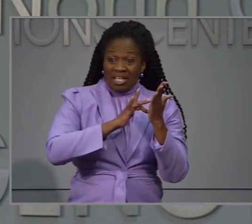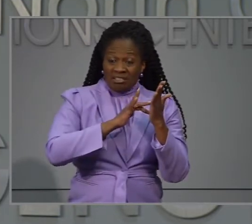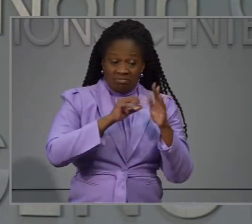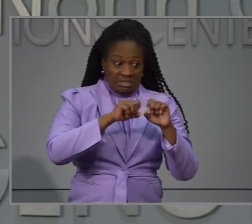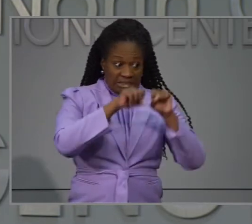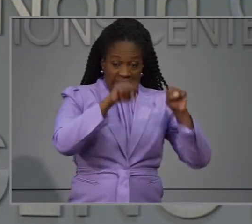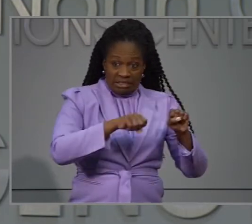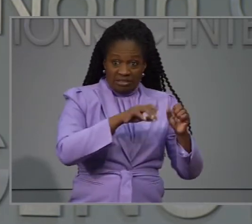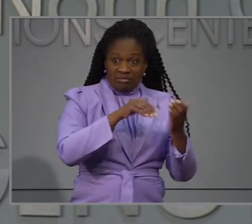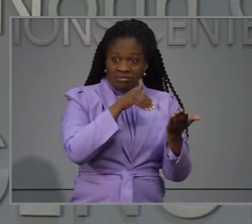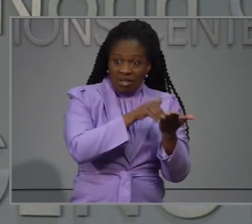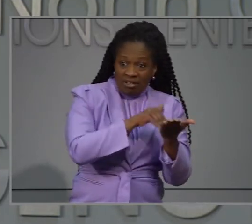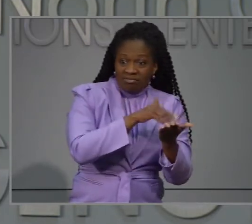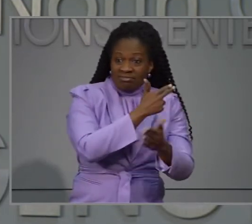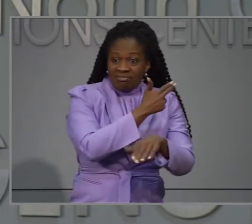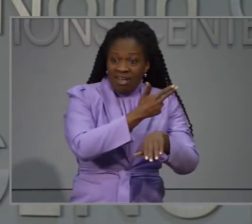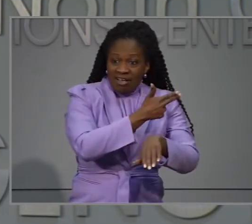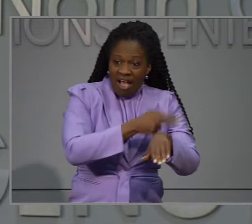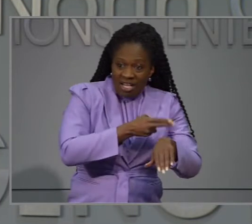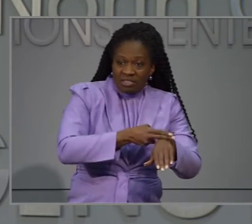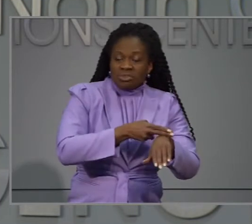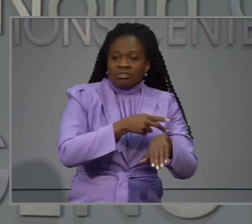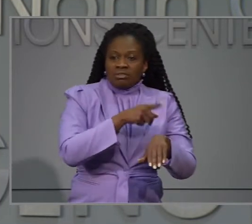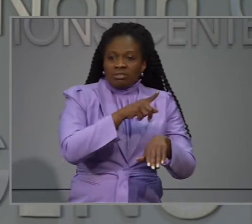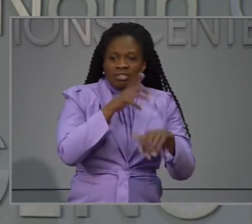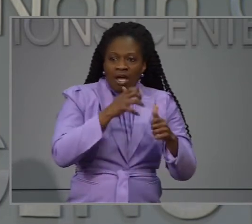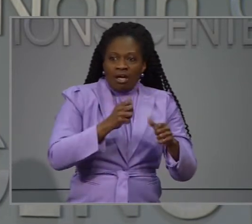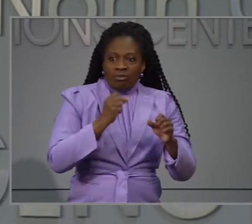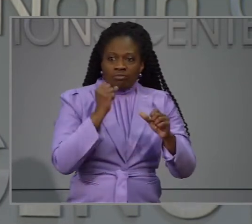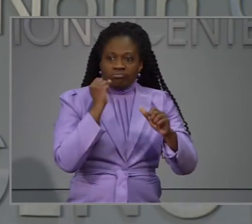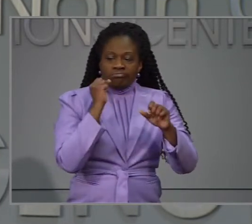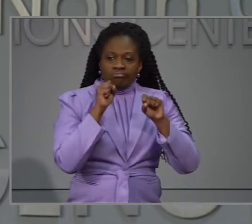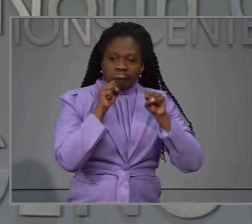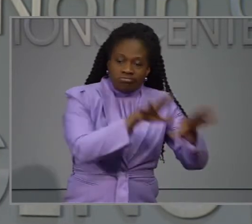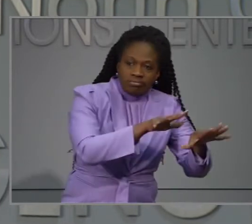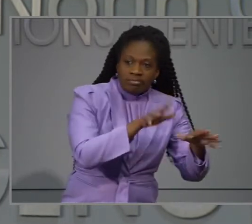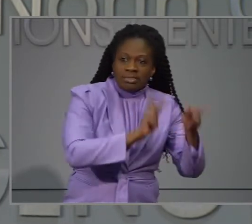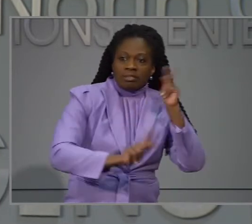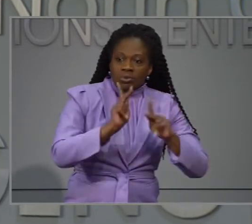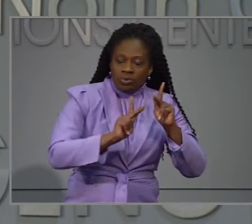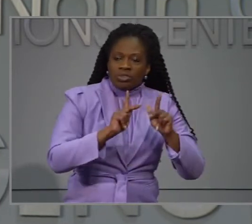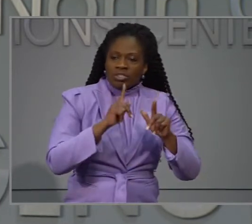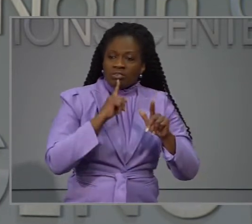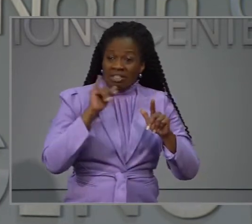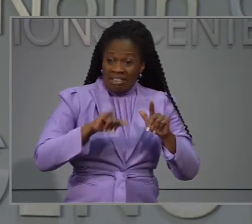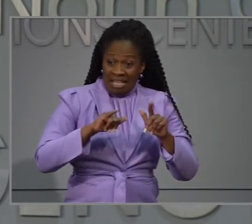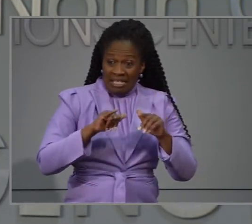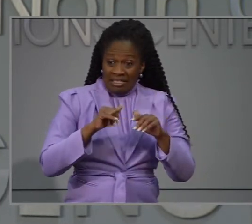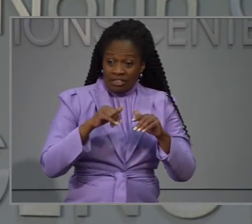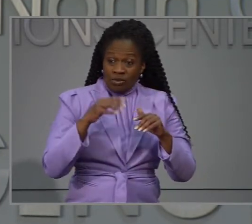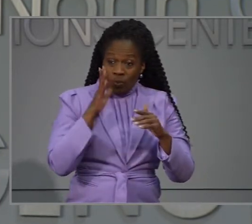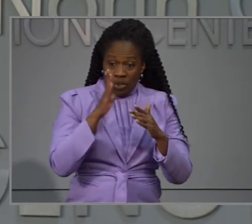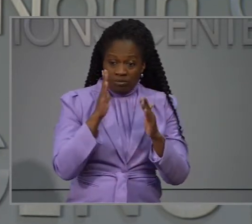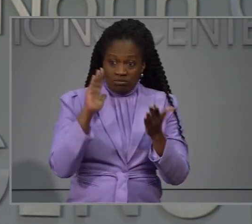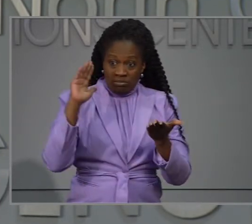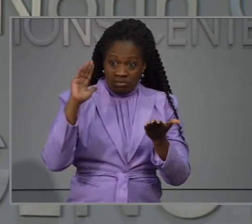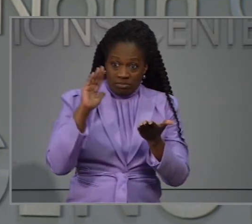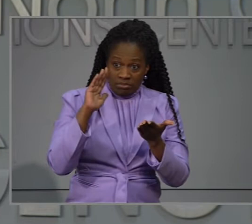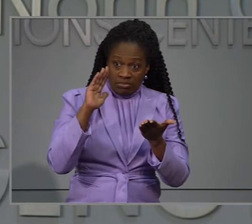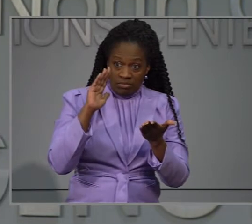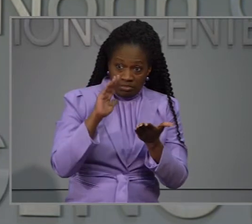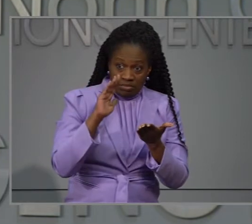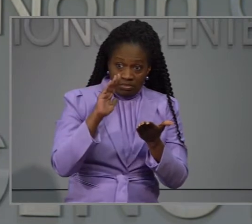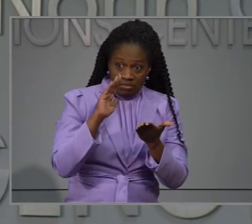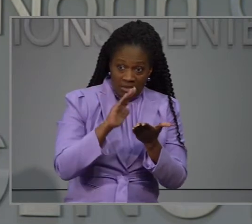nuestro sistema médico sin abrumar lo y también los modelos muestras que si nosotros no tenemos estas